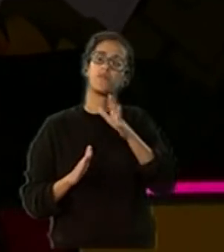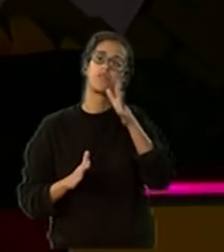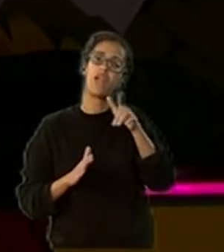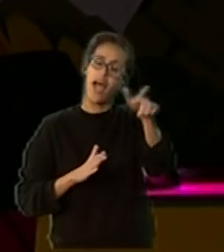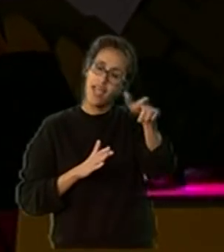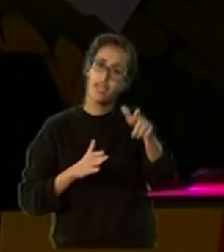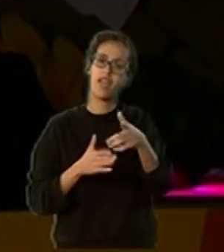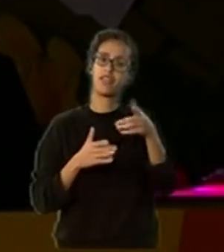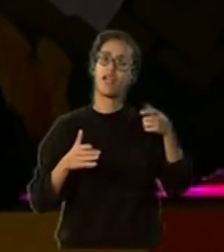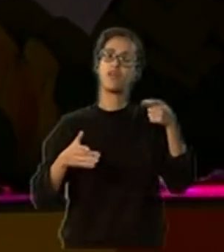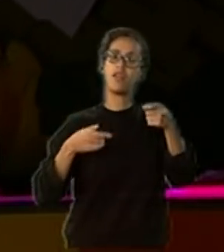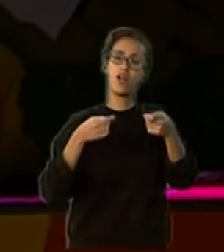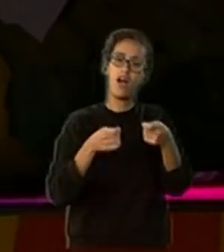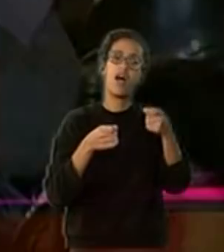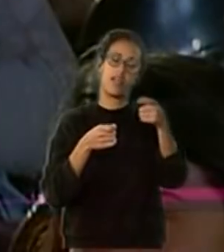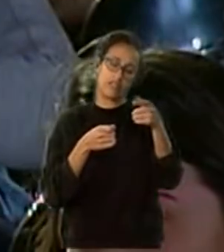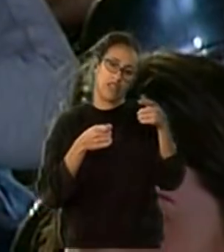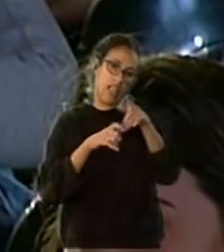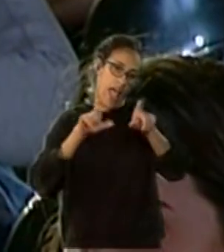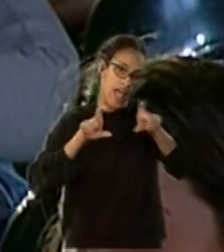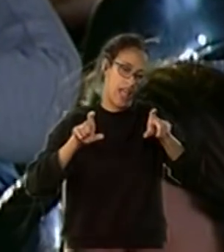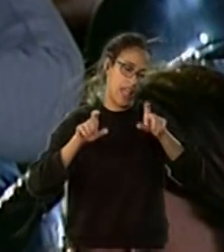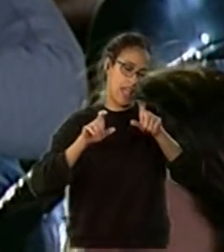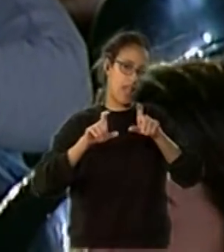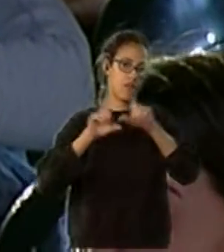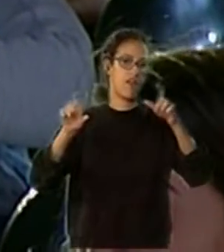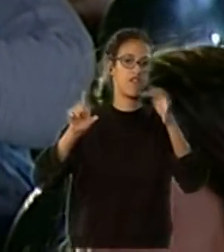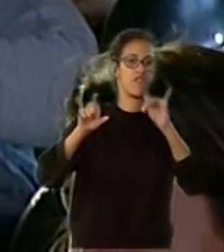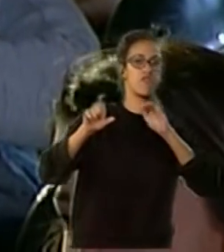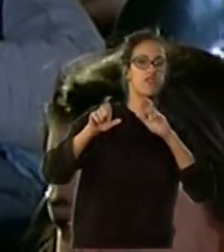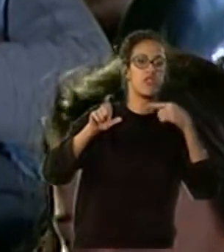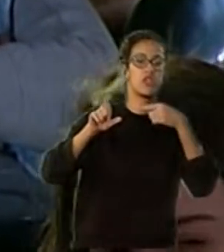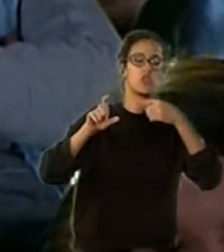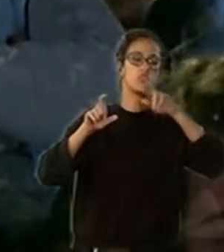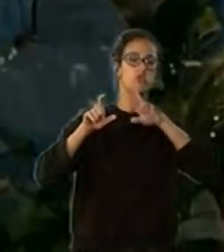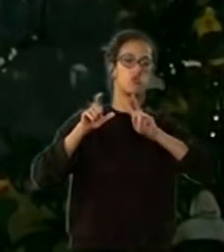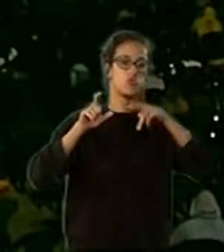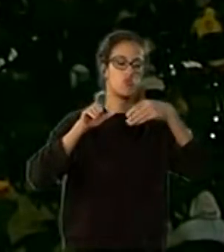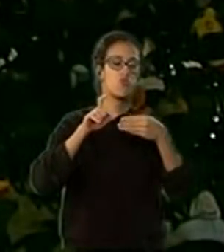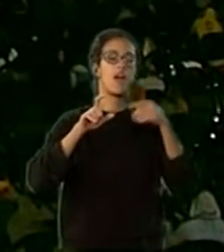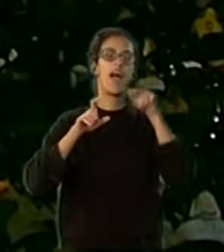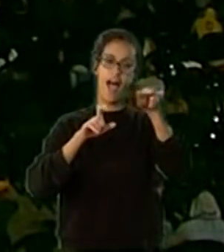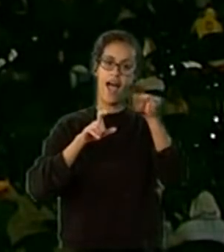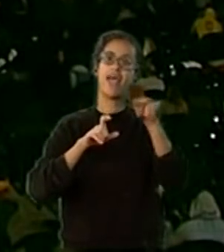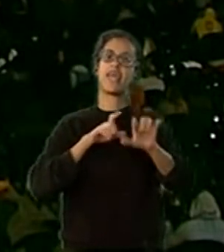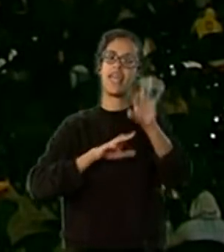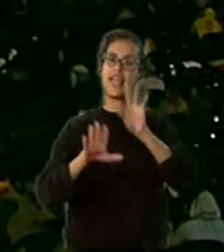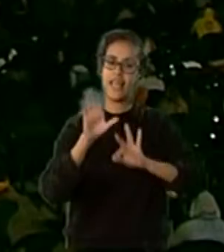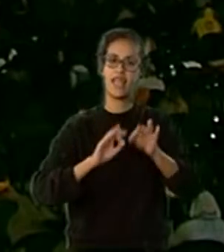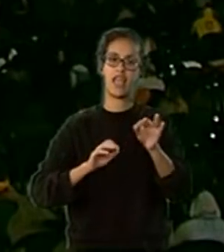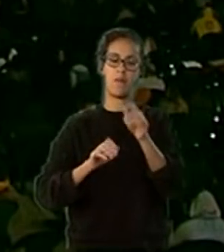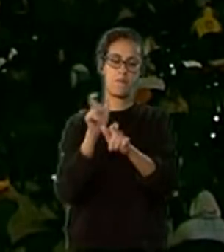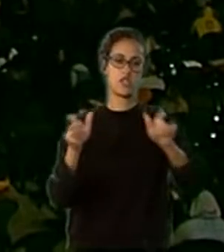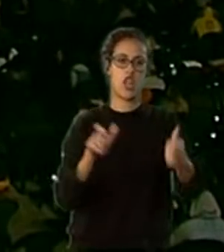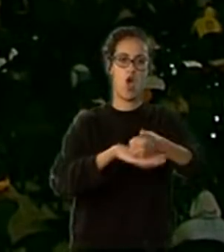que fueron los que decidieron la forma de puntuar, y son también junto con la organización los que deciden quiénes son los miembros del